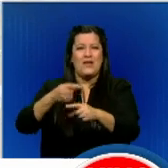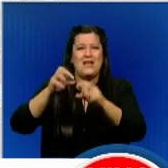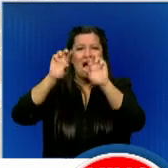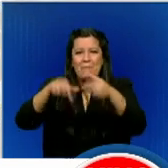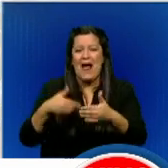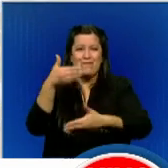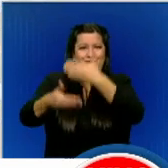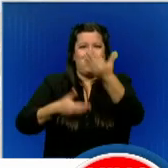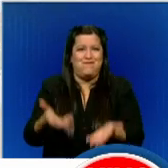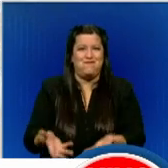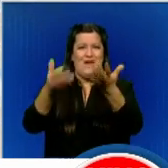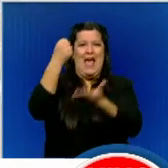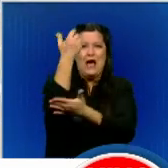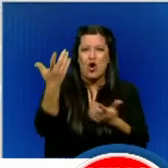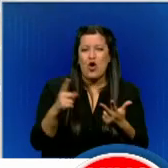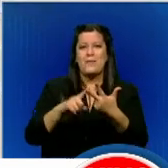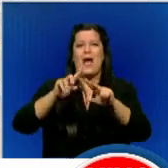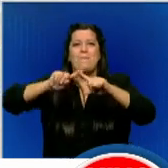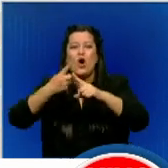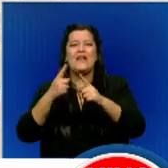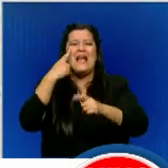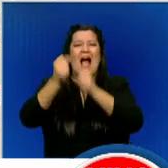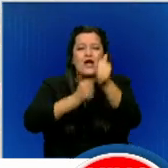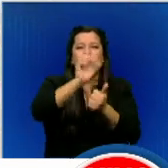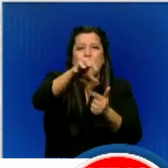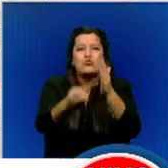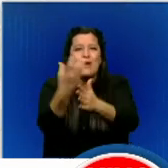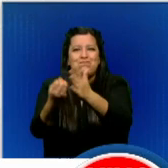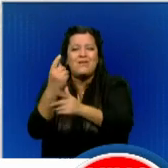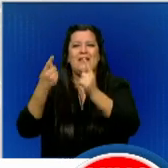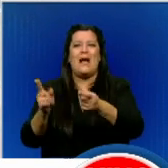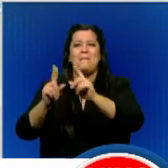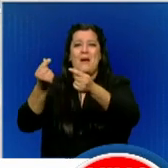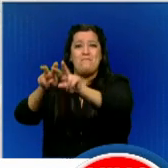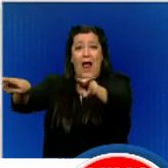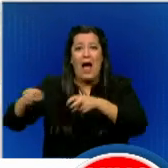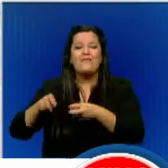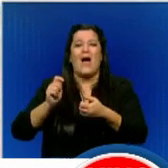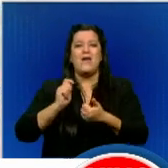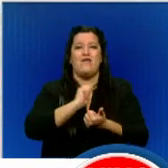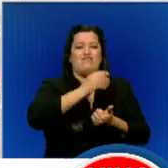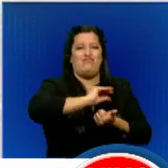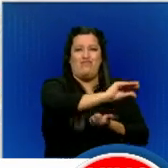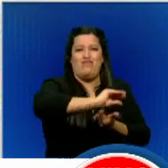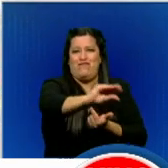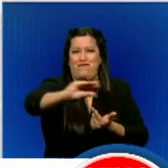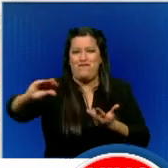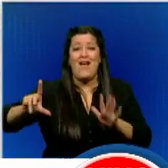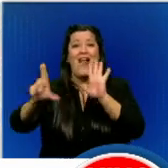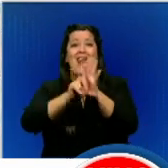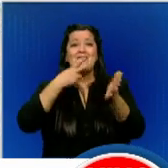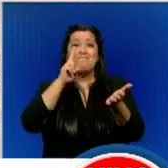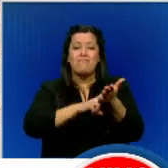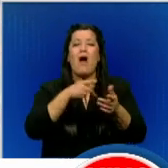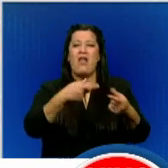económico con políticas de industrialización con política de retribución nueva distribución del ingreso las leyes tributarias son